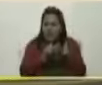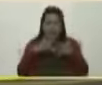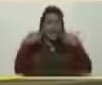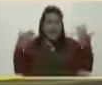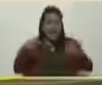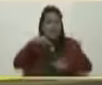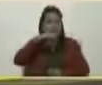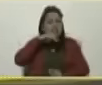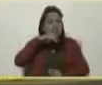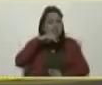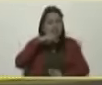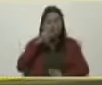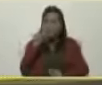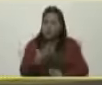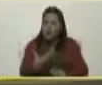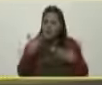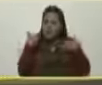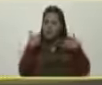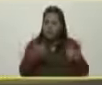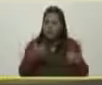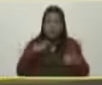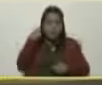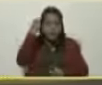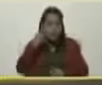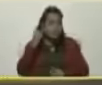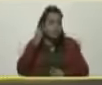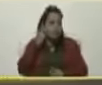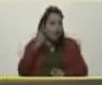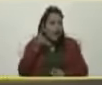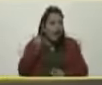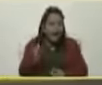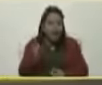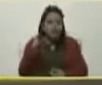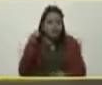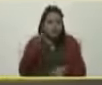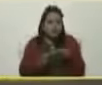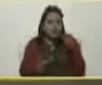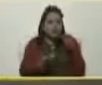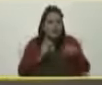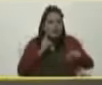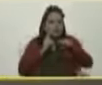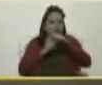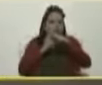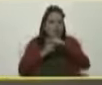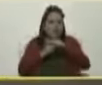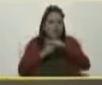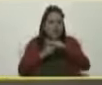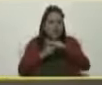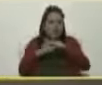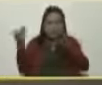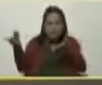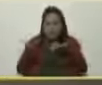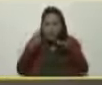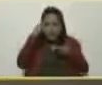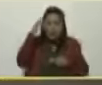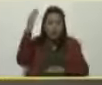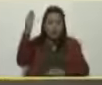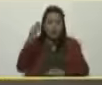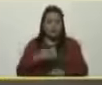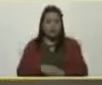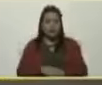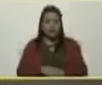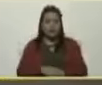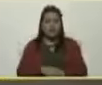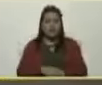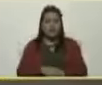nietos, una buena salud, y me considero una mujer rica y afortunada en todo lo que Dios me ha dado. Y hoy